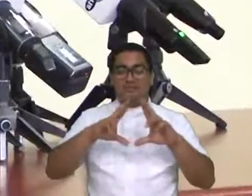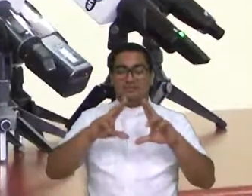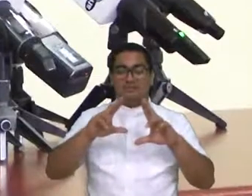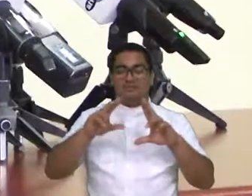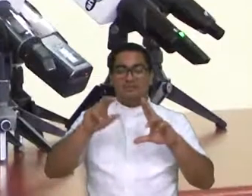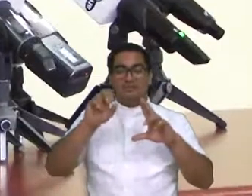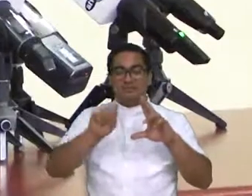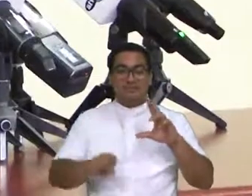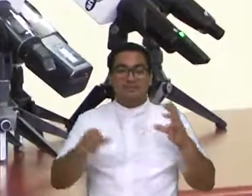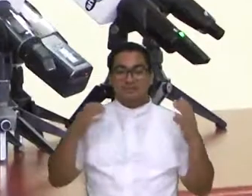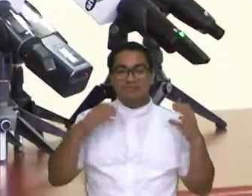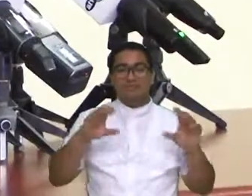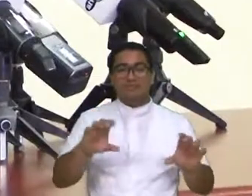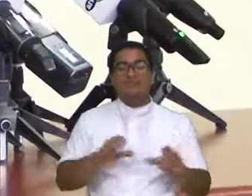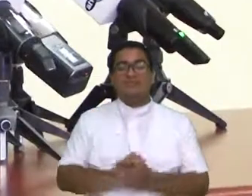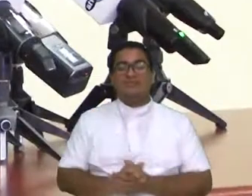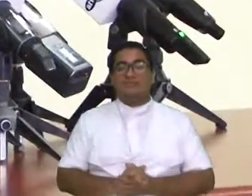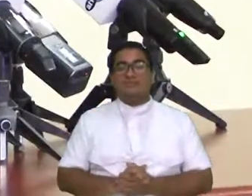Costa Caribe Sur.